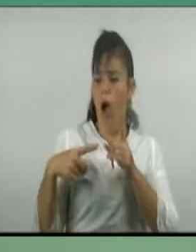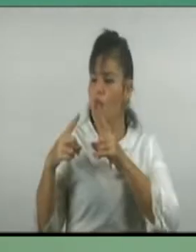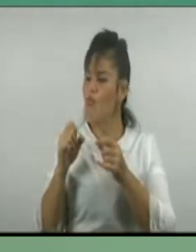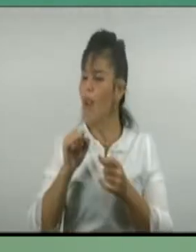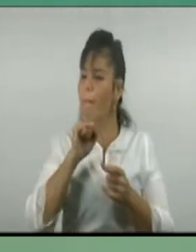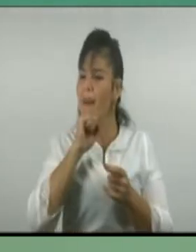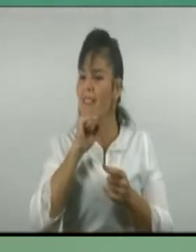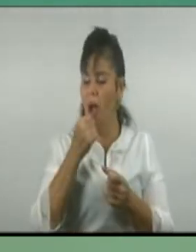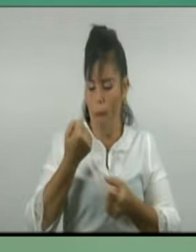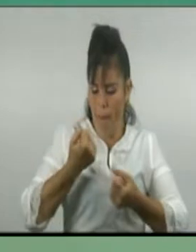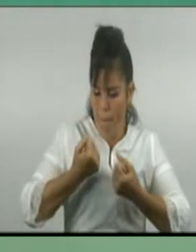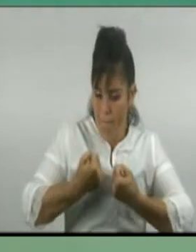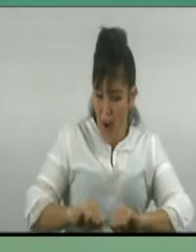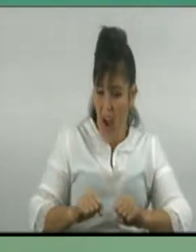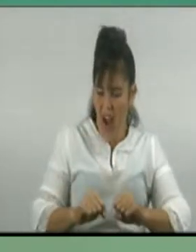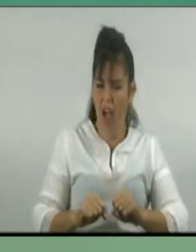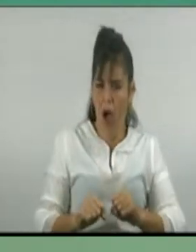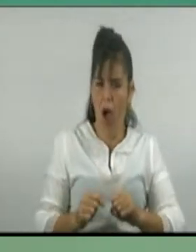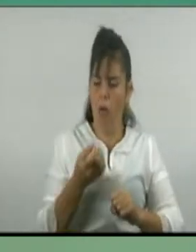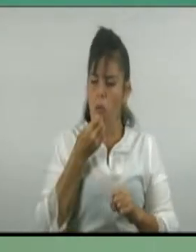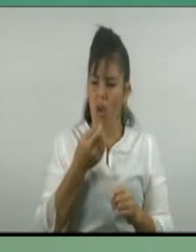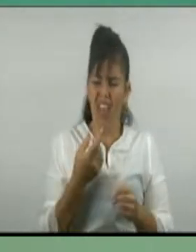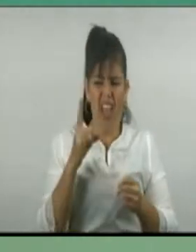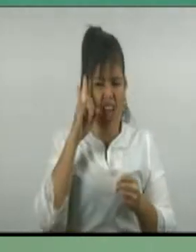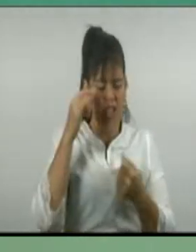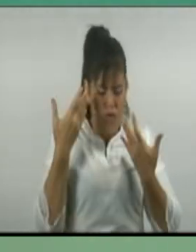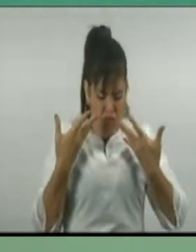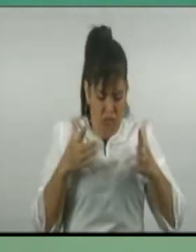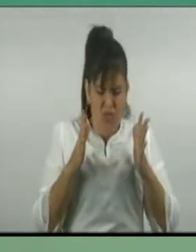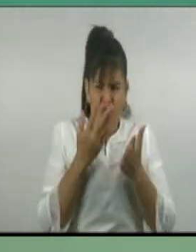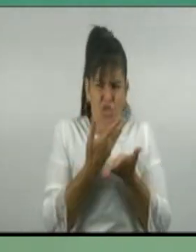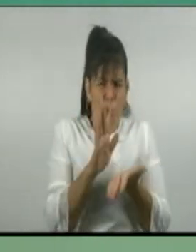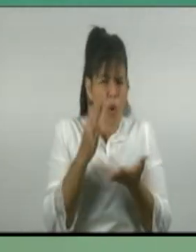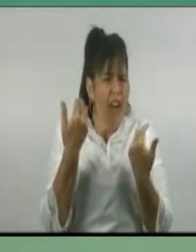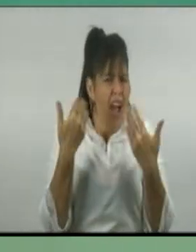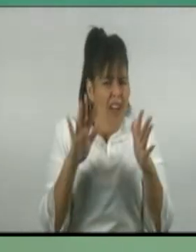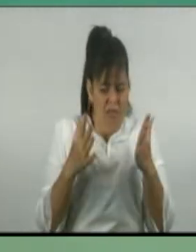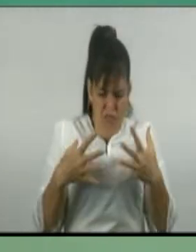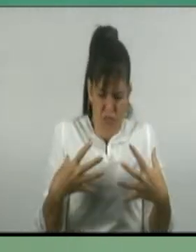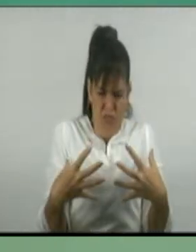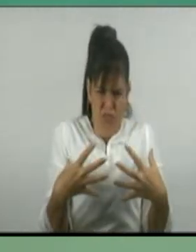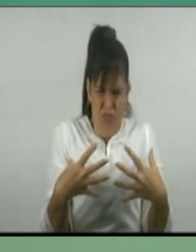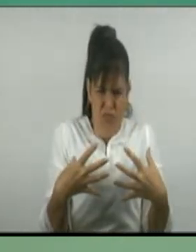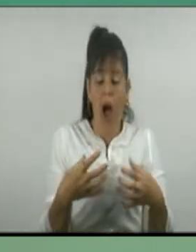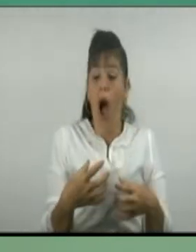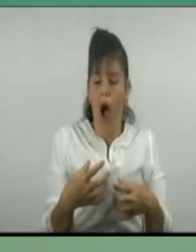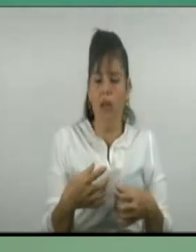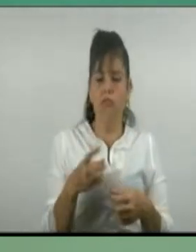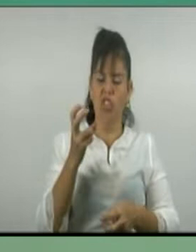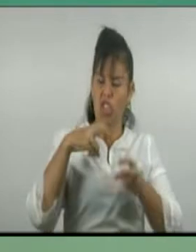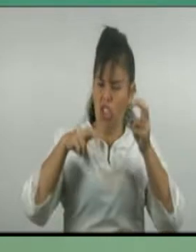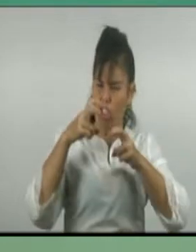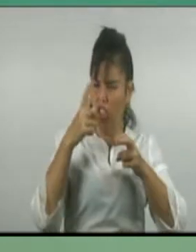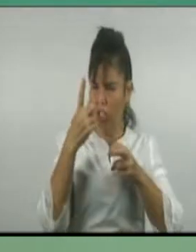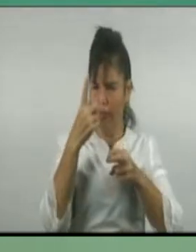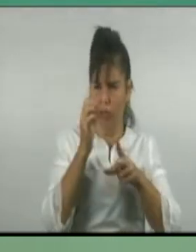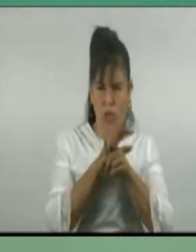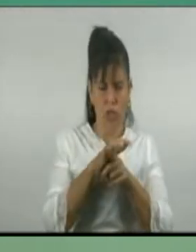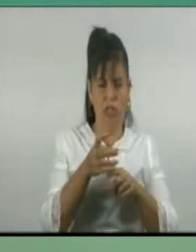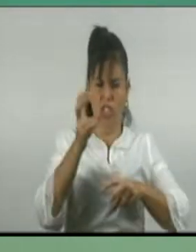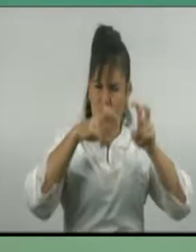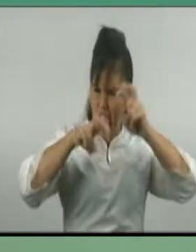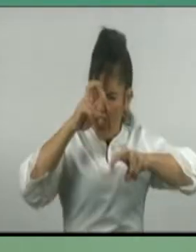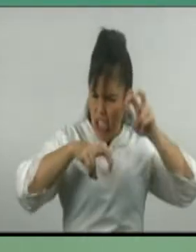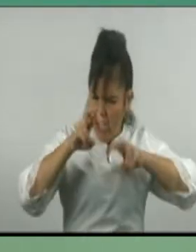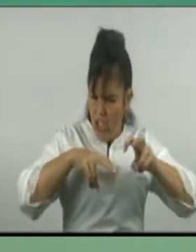que tiene la posibilidad de donar se le hace su chequeo y se comienza el proceso de la donación de la leche humana